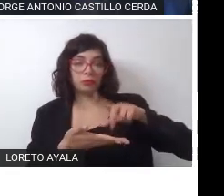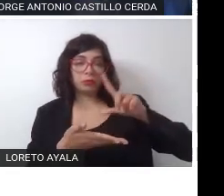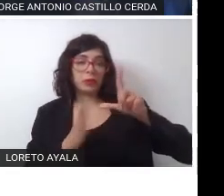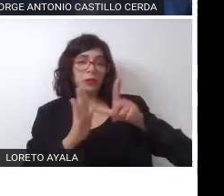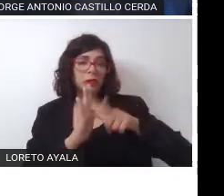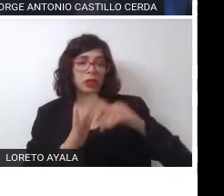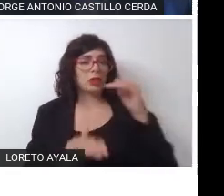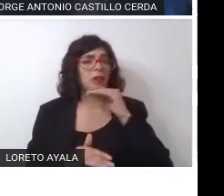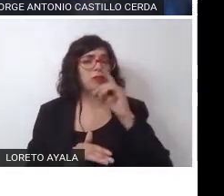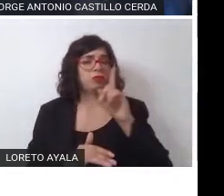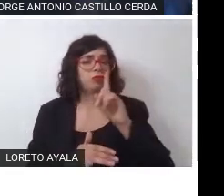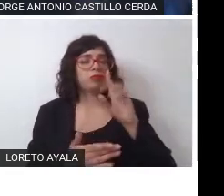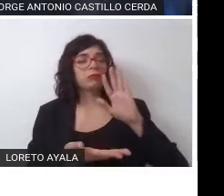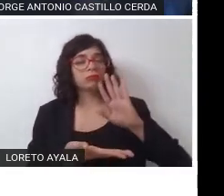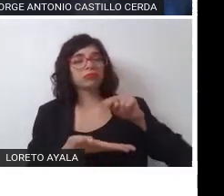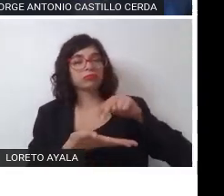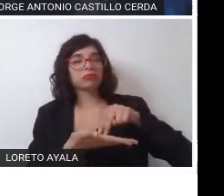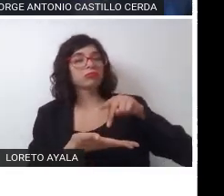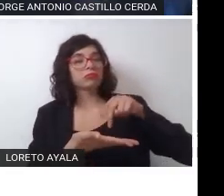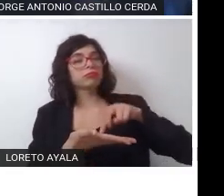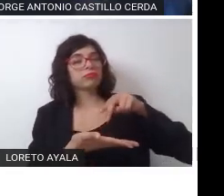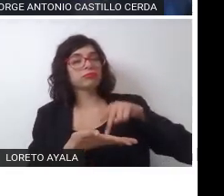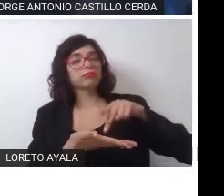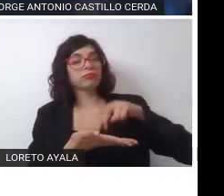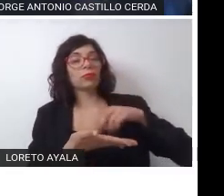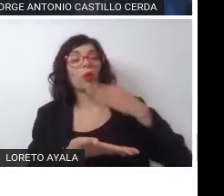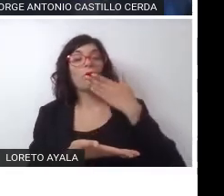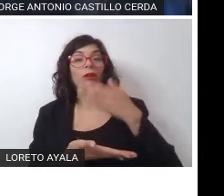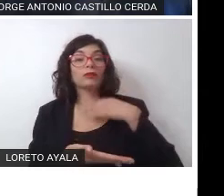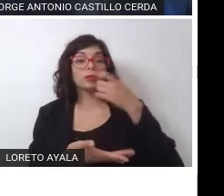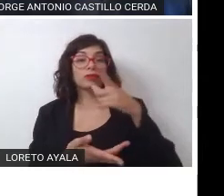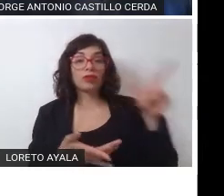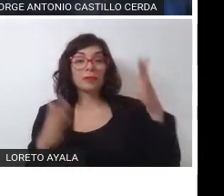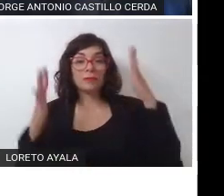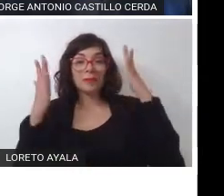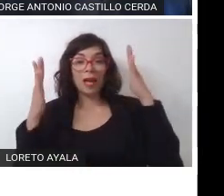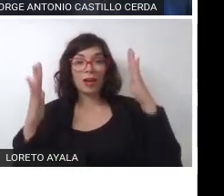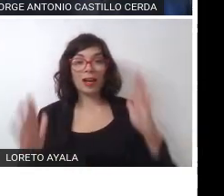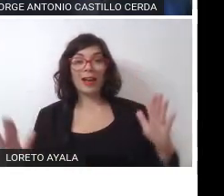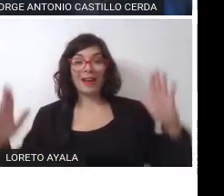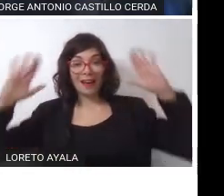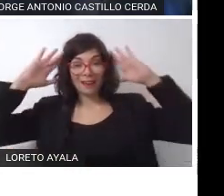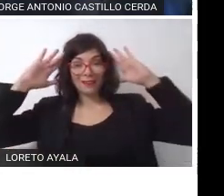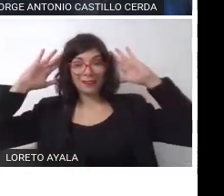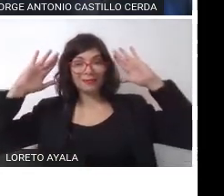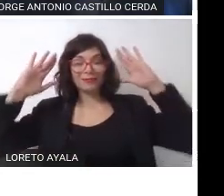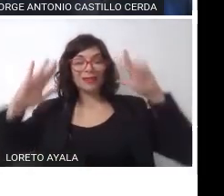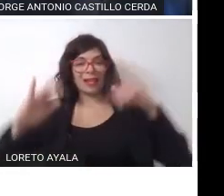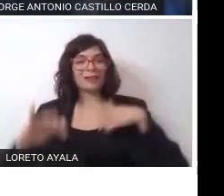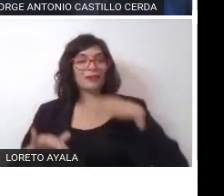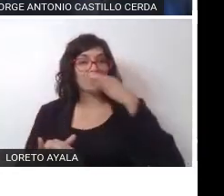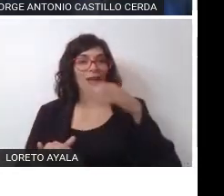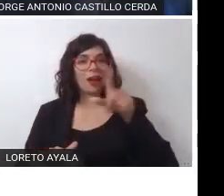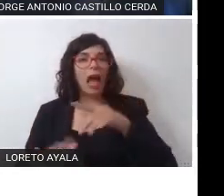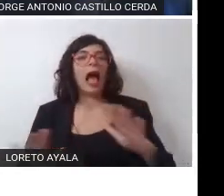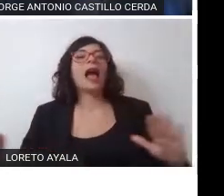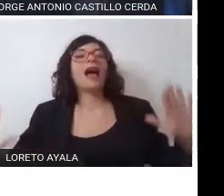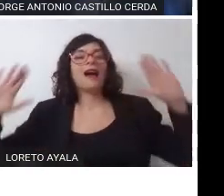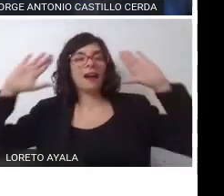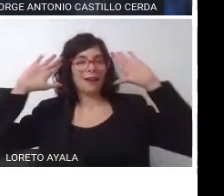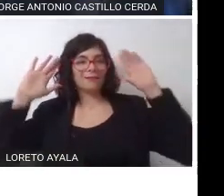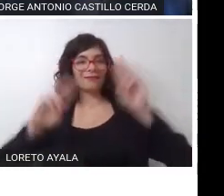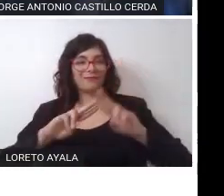vamos a estar moviendo. Y cuando yo les diga, por ejemplo, manos a la cabeza, ¡pum!, las dos manos a la cabeza. Excelente, Rodrigo, muy bien. Entonces, de